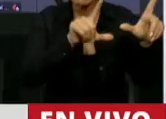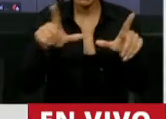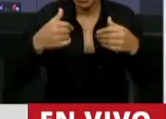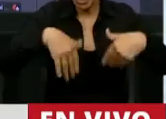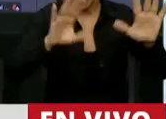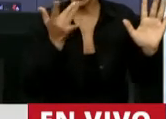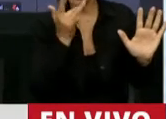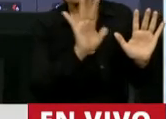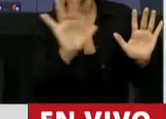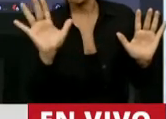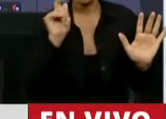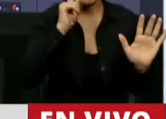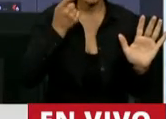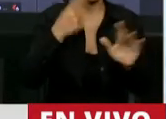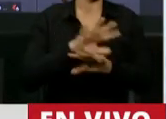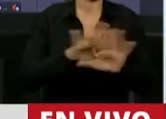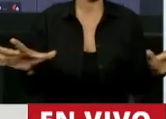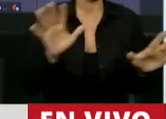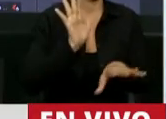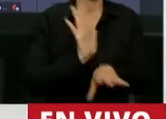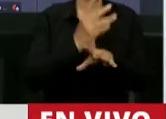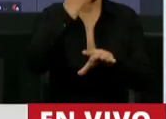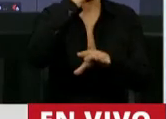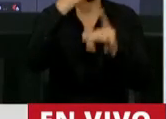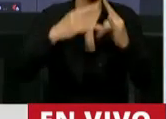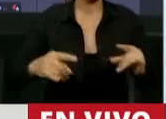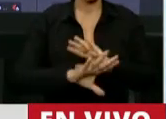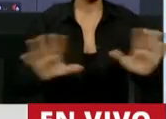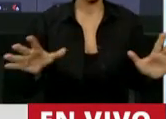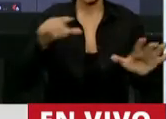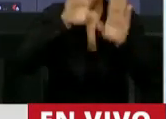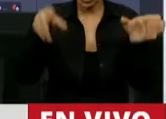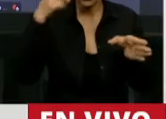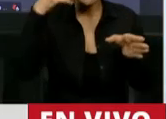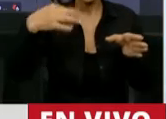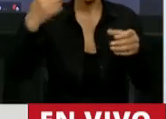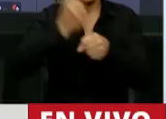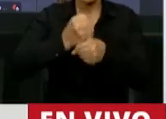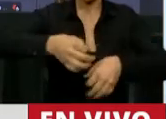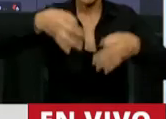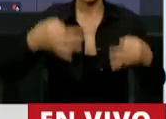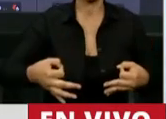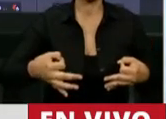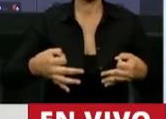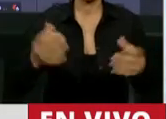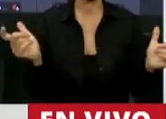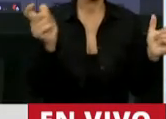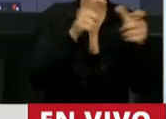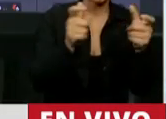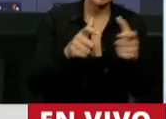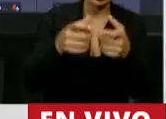lindas, pero que terminemos con este circo y que el Congreso funcione como debe ser. Que funcionen las comisiones y